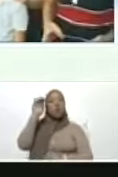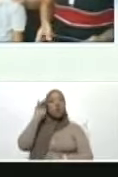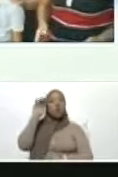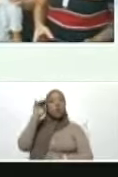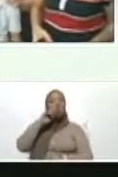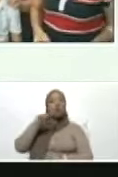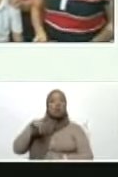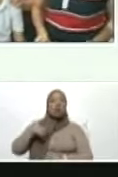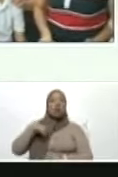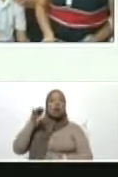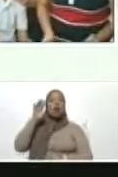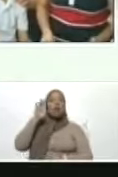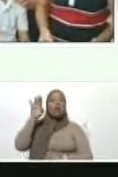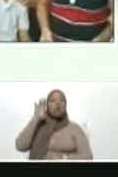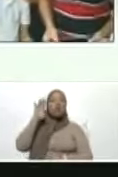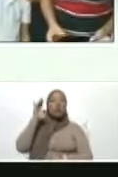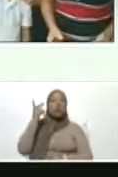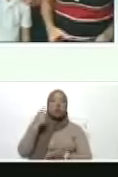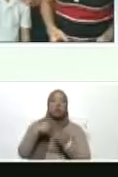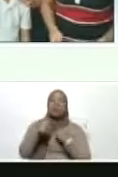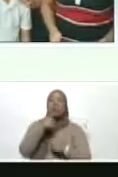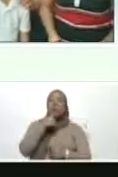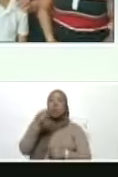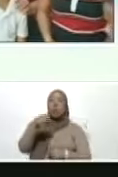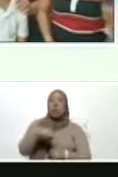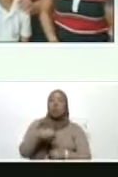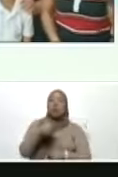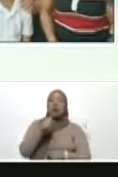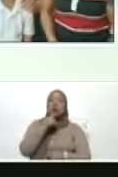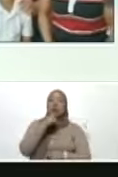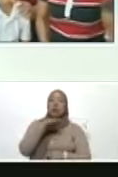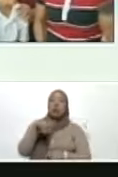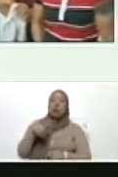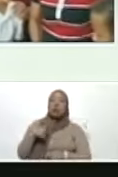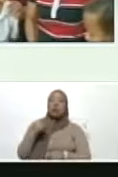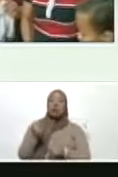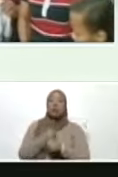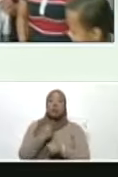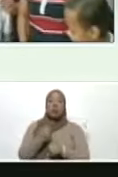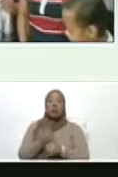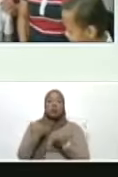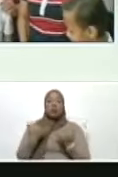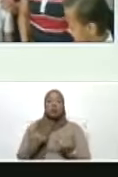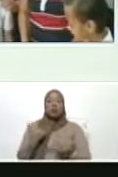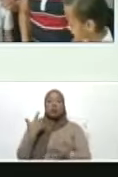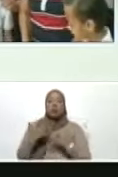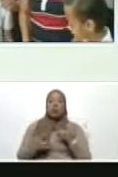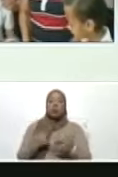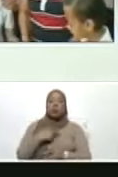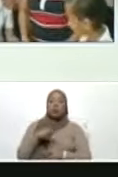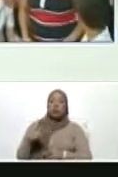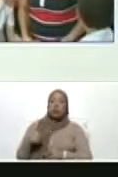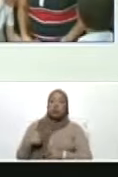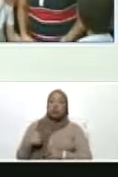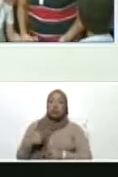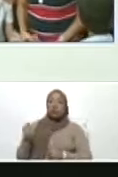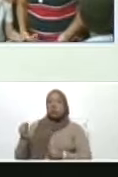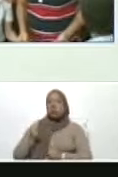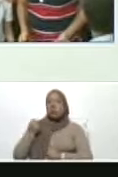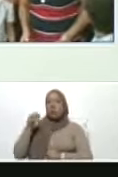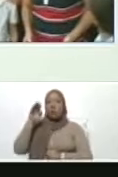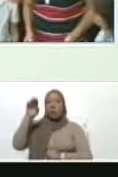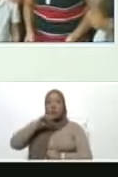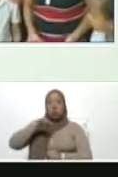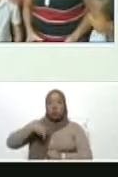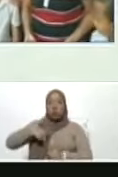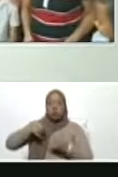El futuro es de ellos. ¿Y quién se lo va a garantizar? ¿Los patarucos? ¿Le van a garantizar el futuro a nuestros